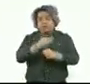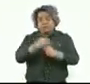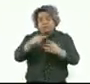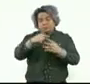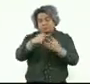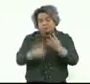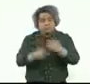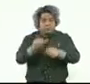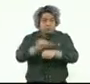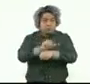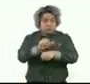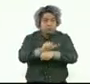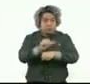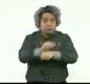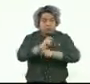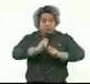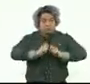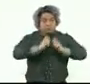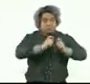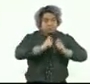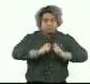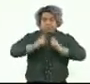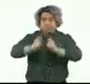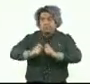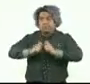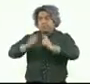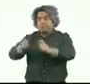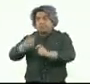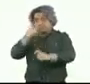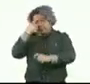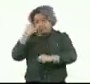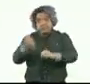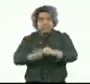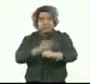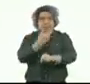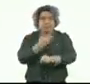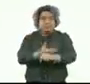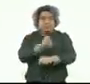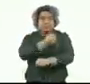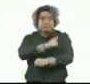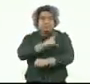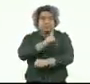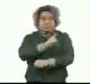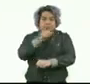móviles del Instituto de Salud para el Bienestar a la Secretaría de Salud de la Ciudad de México.